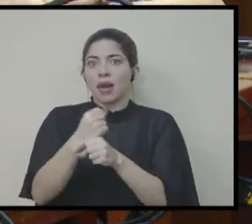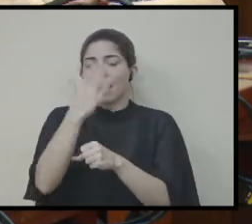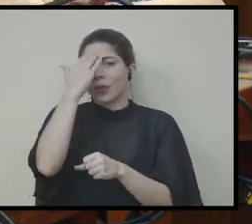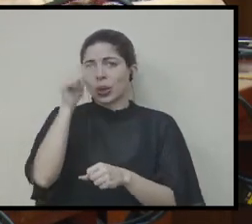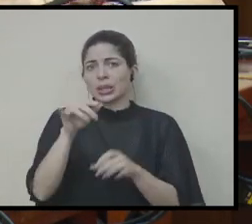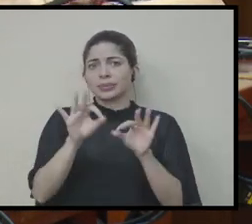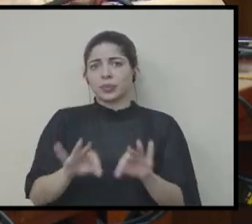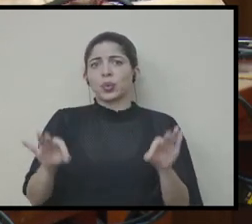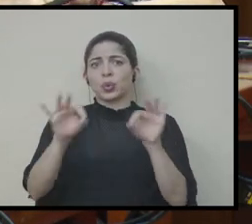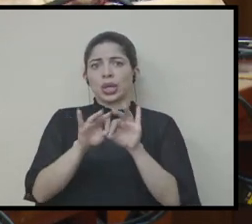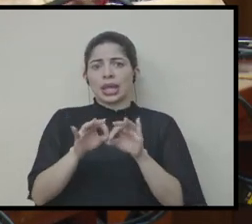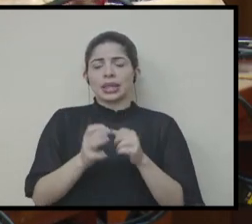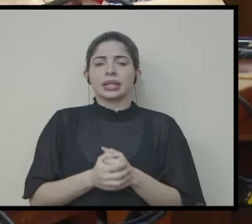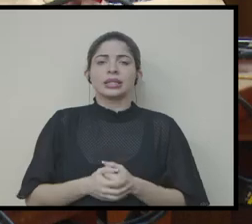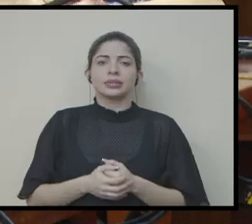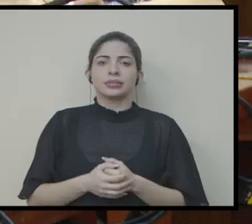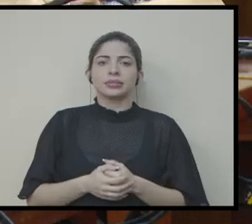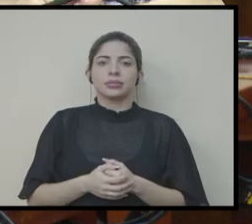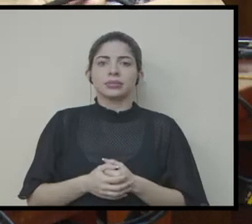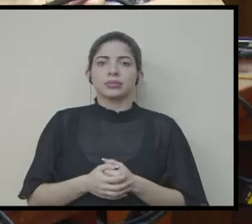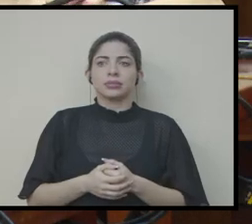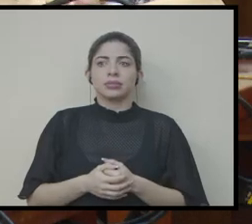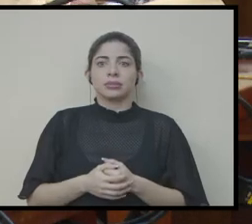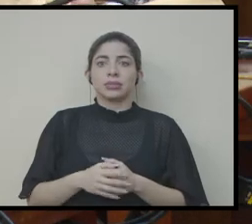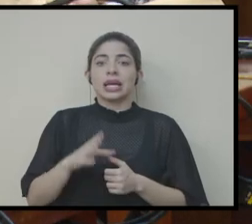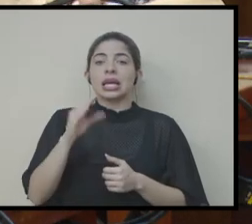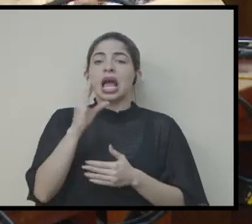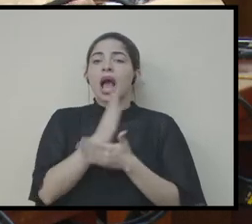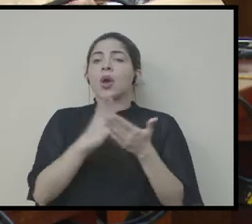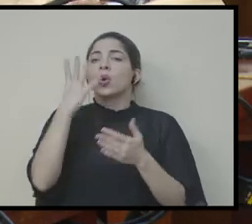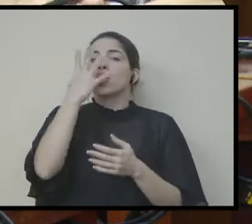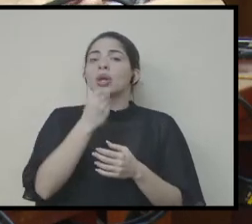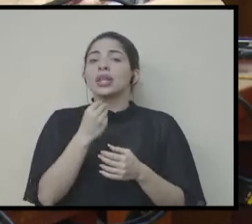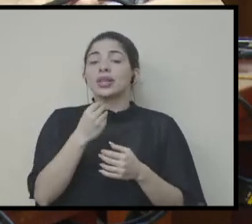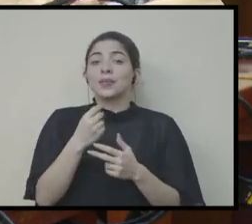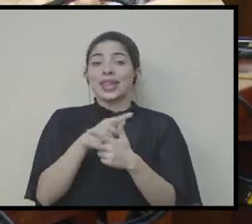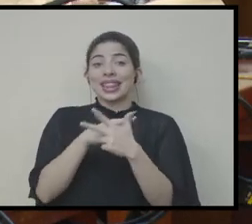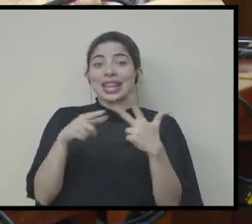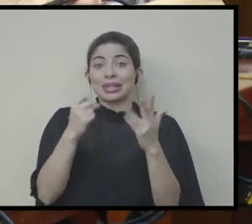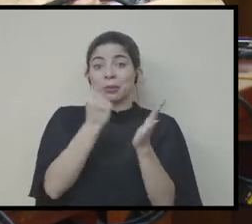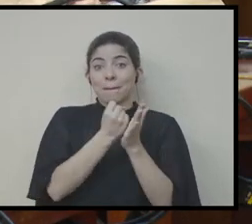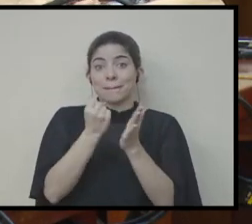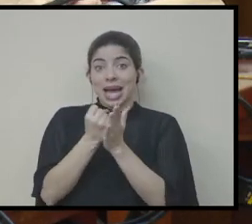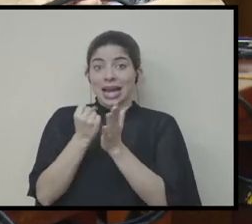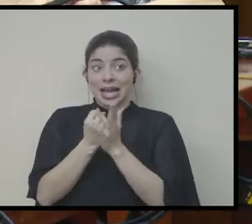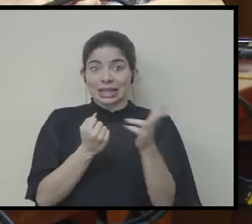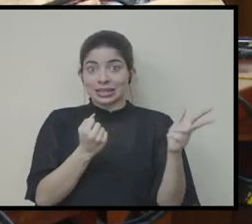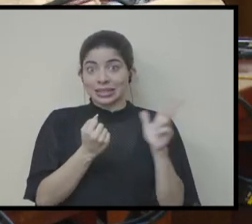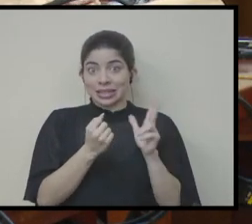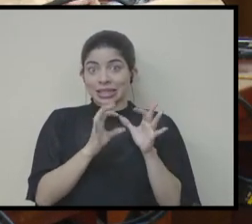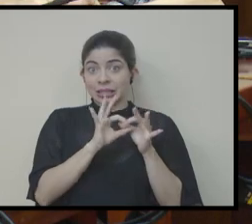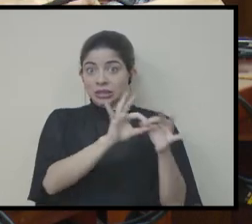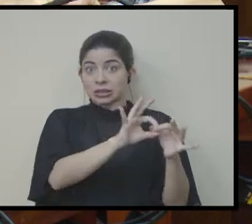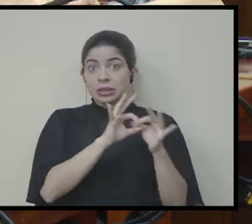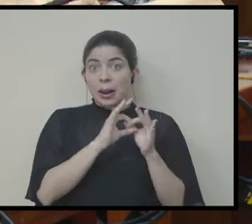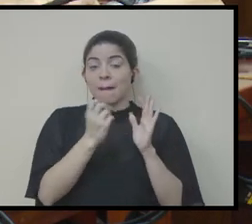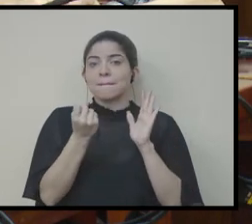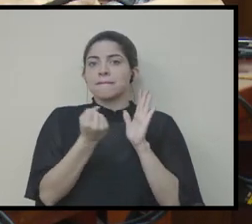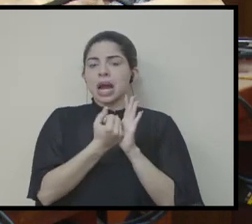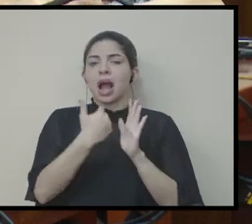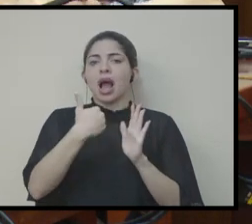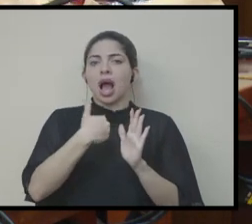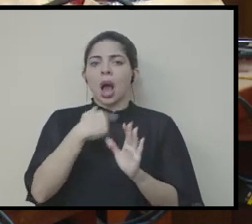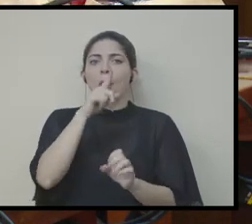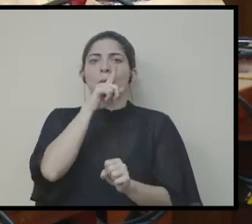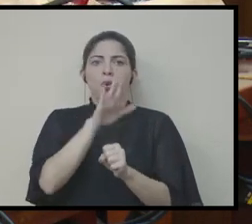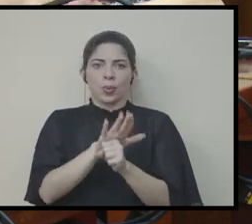eso es muy importante. Y algo lindo es que las tres marcas que estamos somos marcas comprometidas